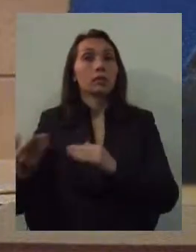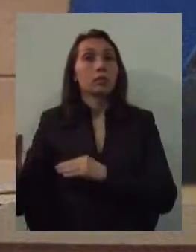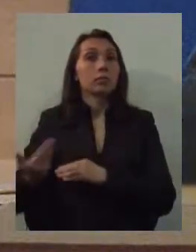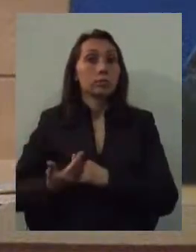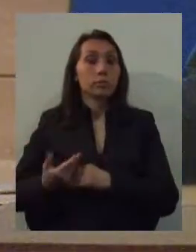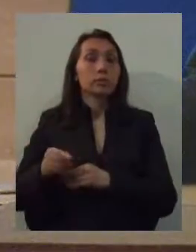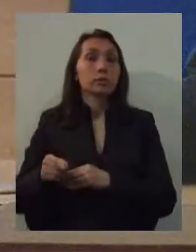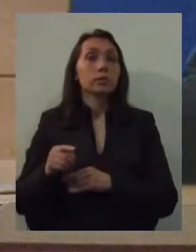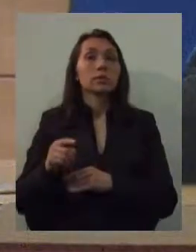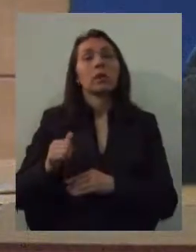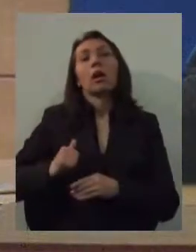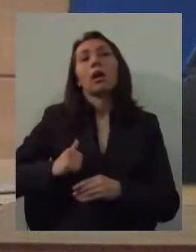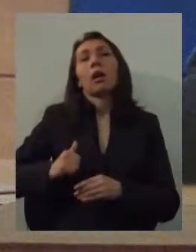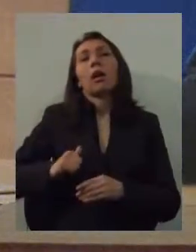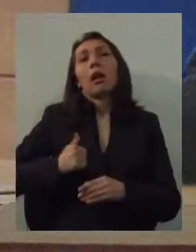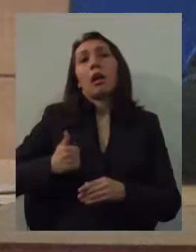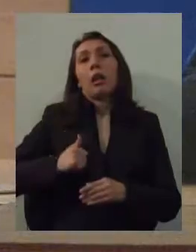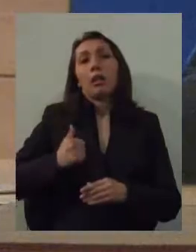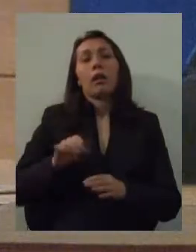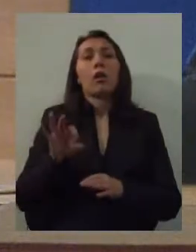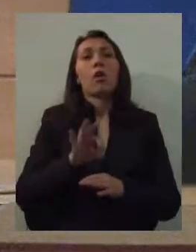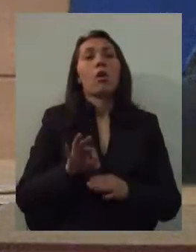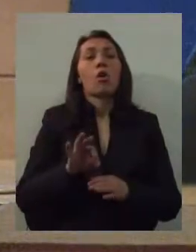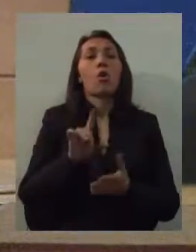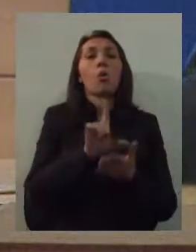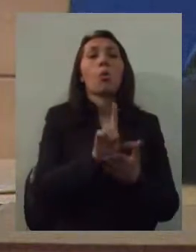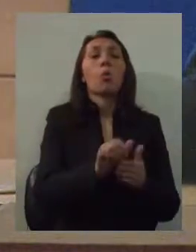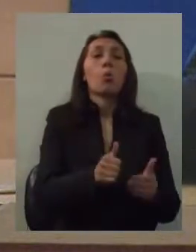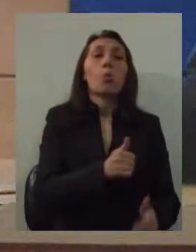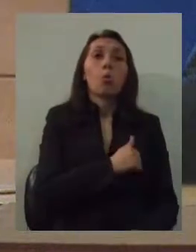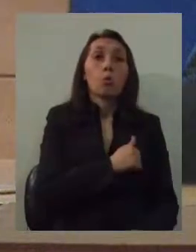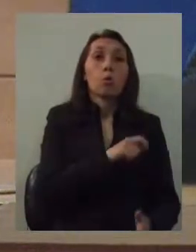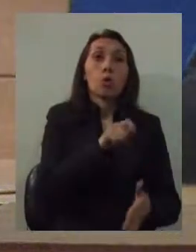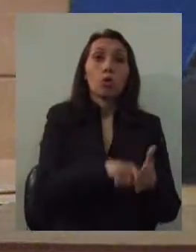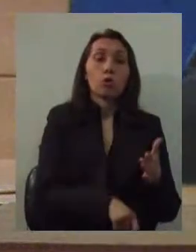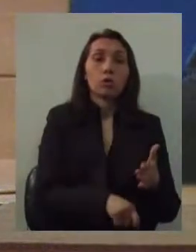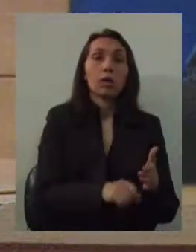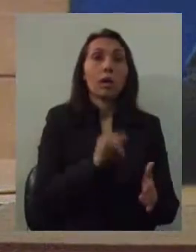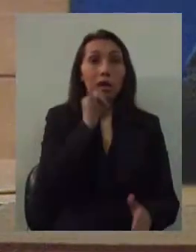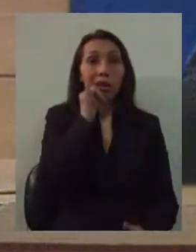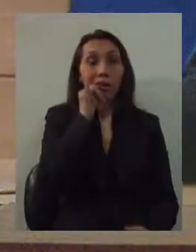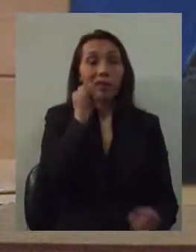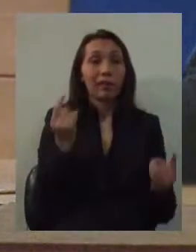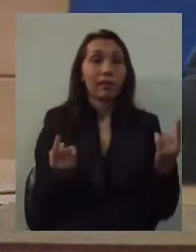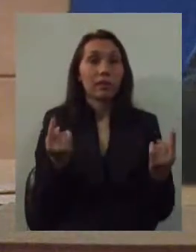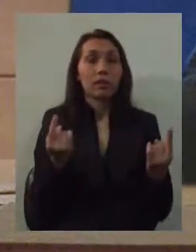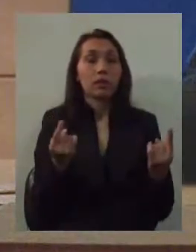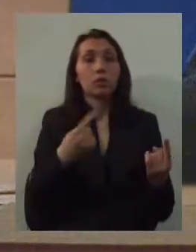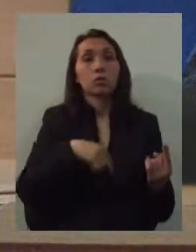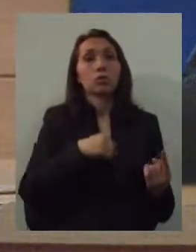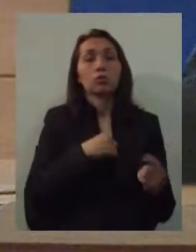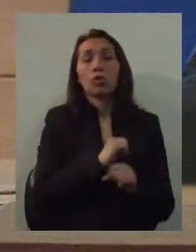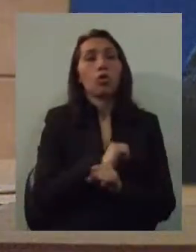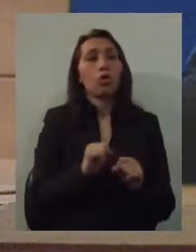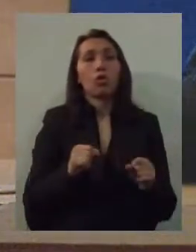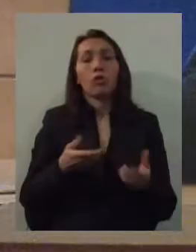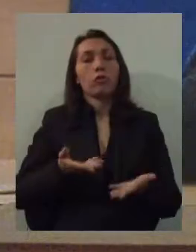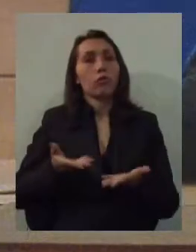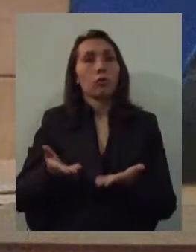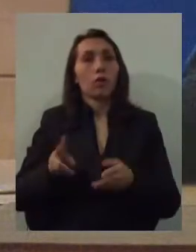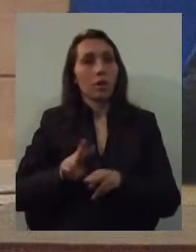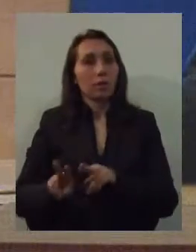que está en Canadá o el lugar de cumplimiento del contrato que está en Italia, nosotros no lo vamos a